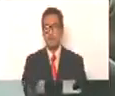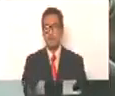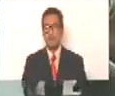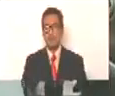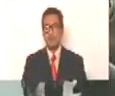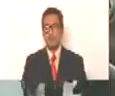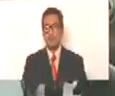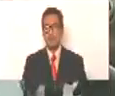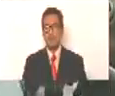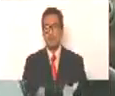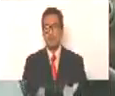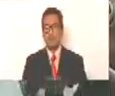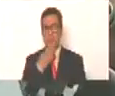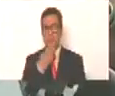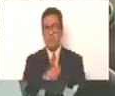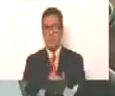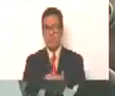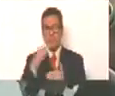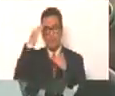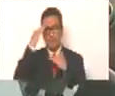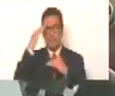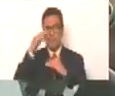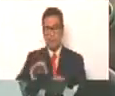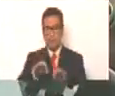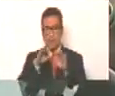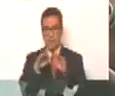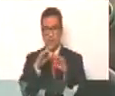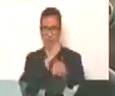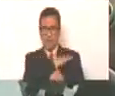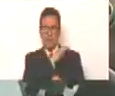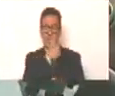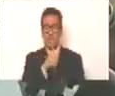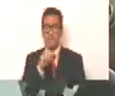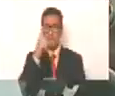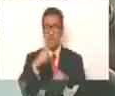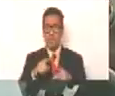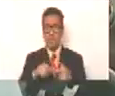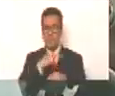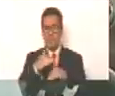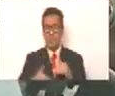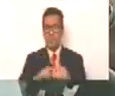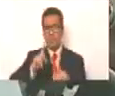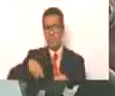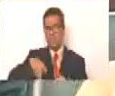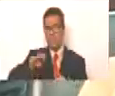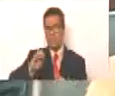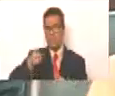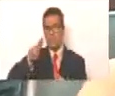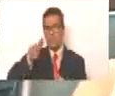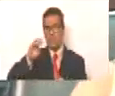Muchísimas gracias, un saludo especial a la directiva, al primer vicepresidente Pedro Infante y por supuesto a todas mis colegas parlamentarias